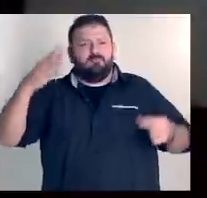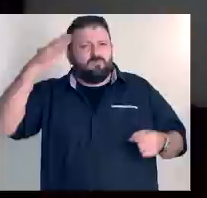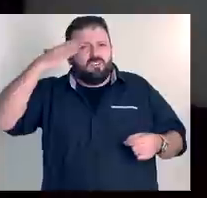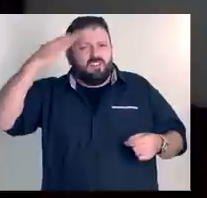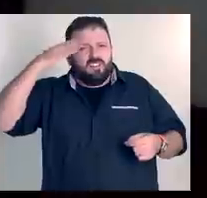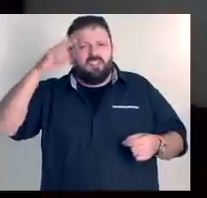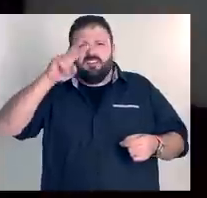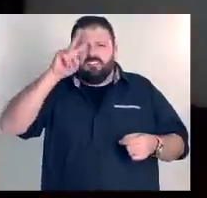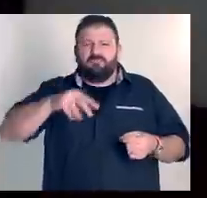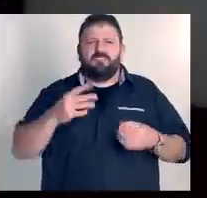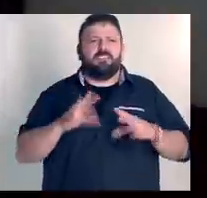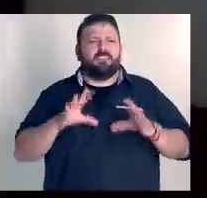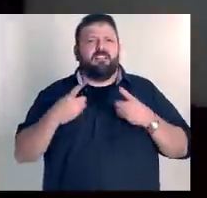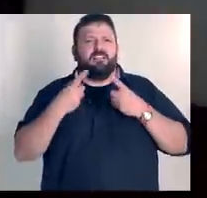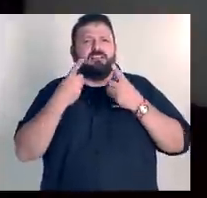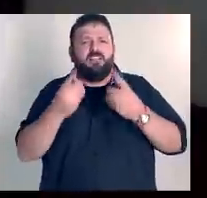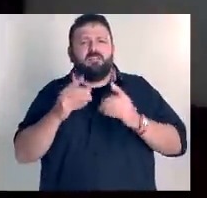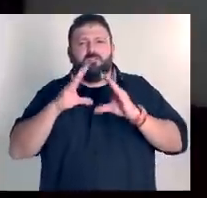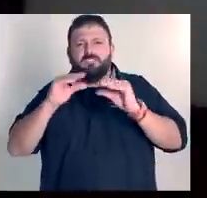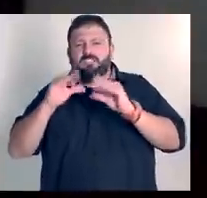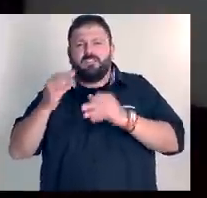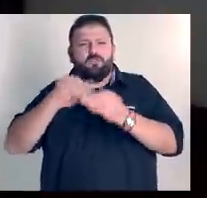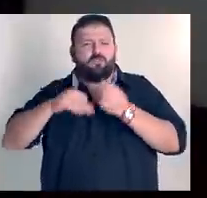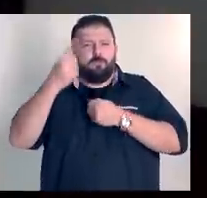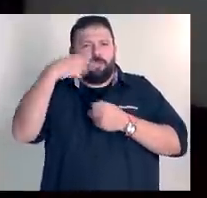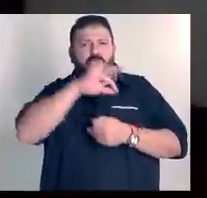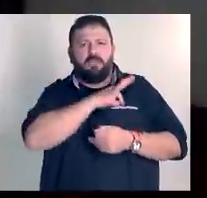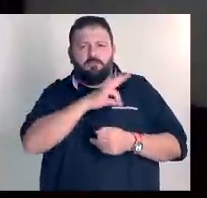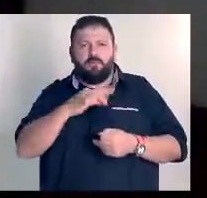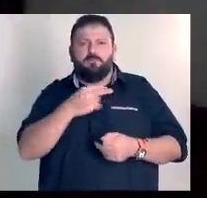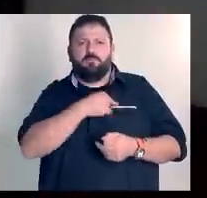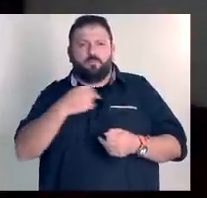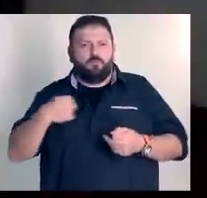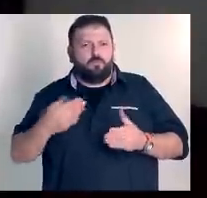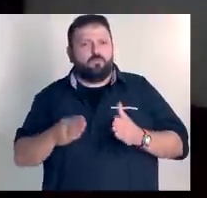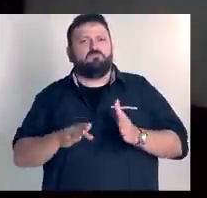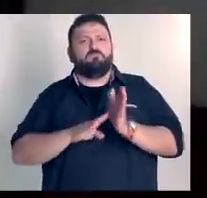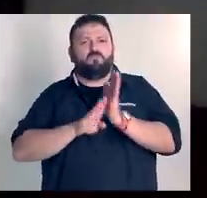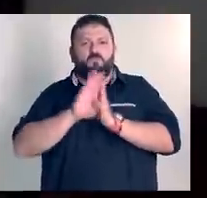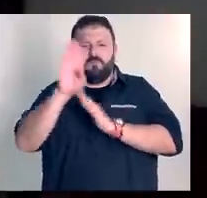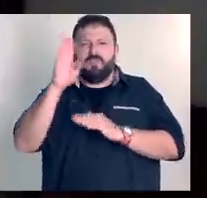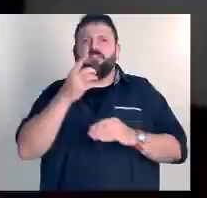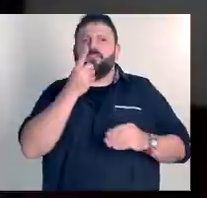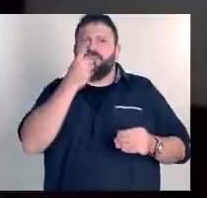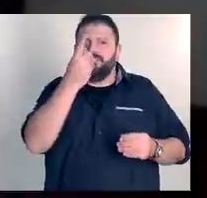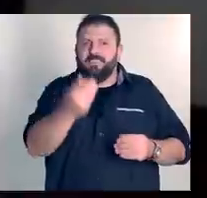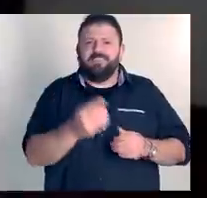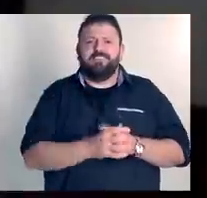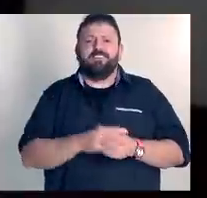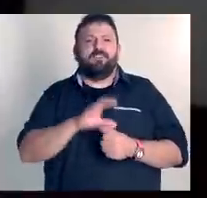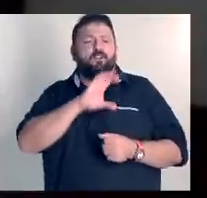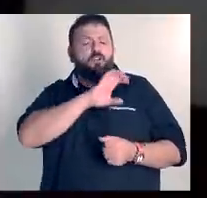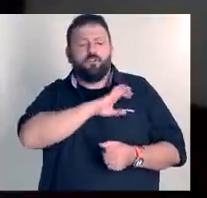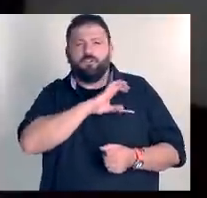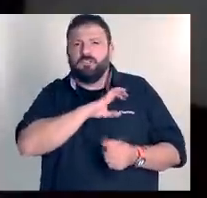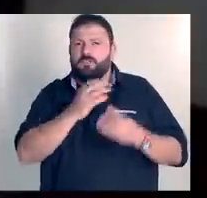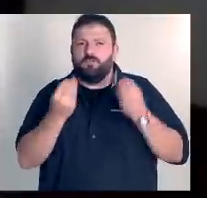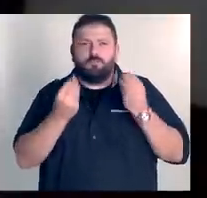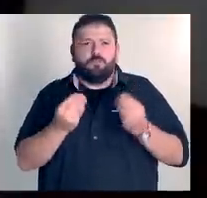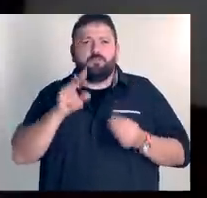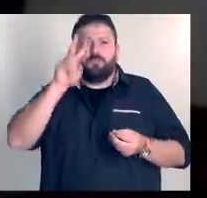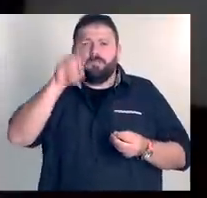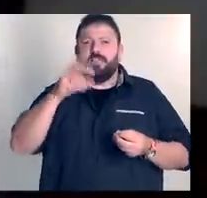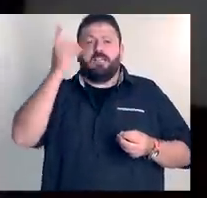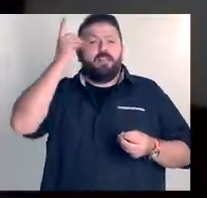que se están entregando a que nosotros podamos seguir fluyendo. Así que decirles, los quiero muchísimo, que Dios